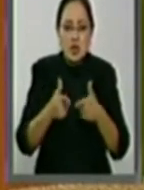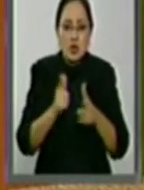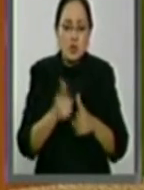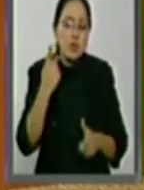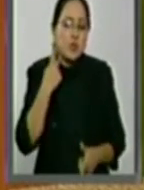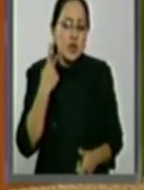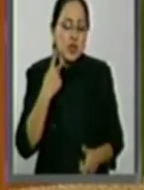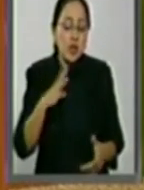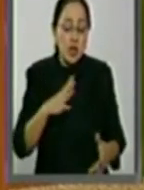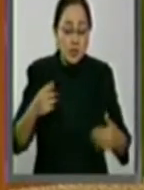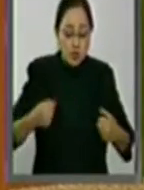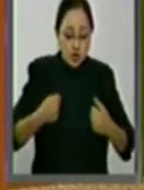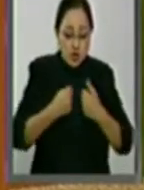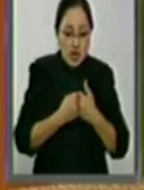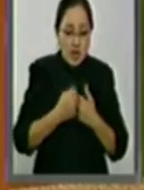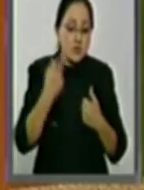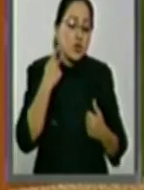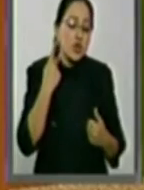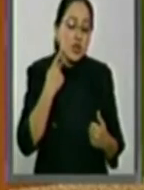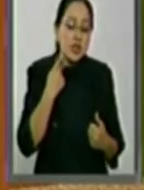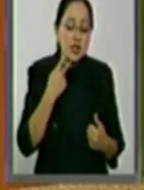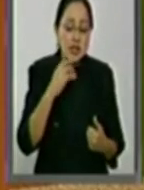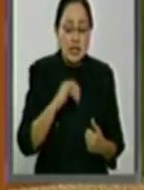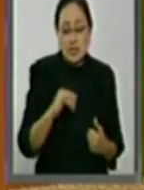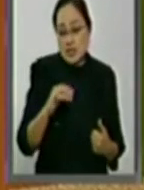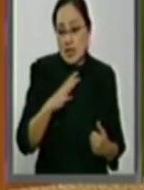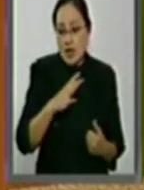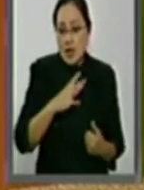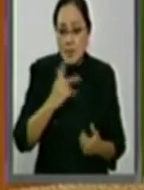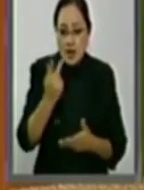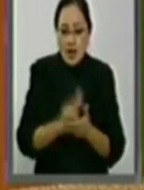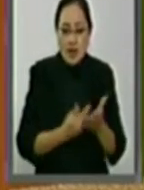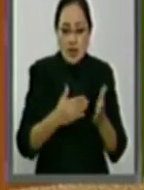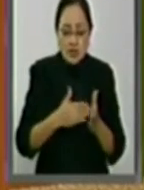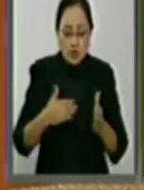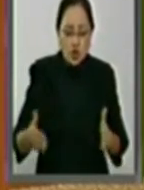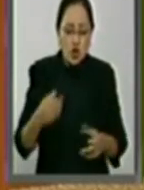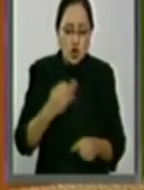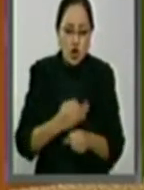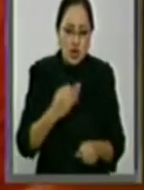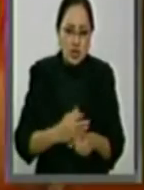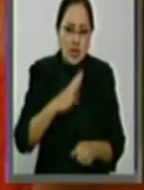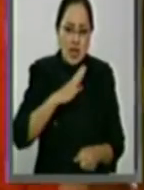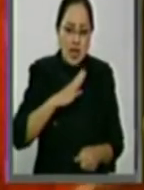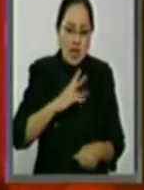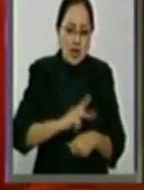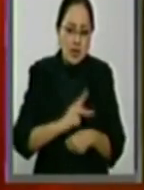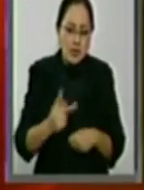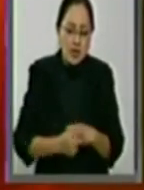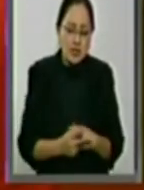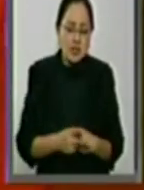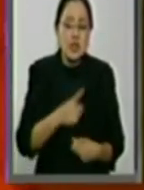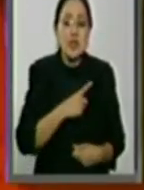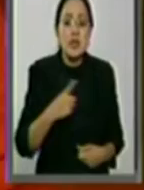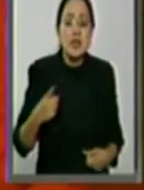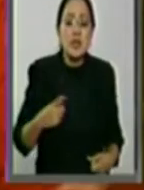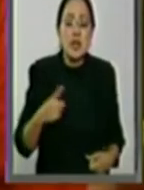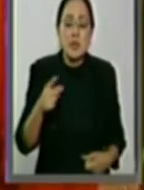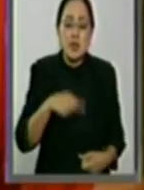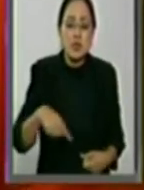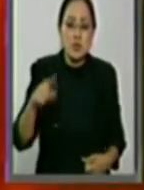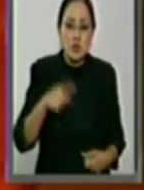fronteras políticas, si han servido para una planeación tan mala como la que tenemos en este país, tendrían